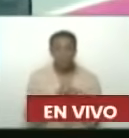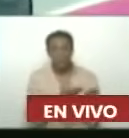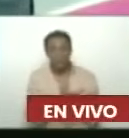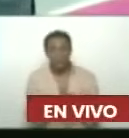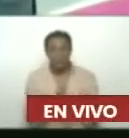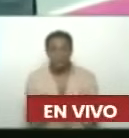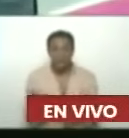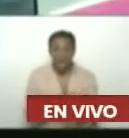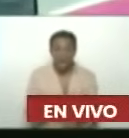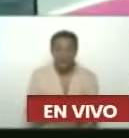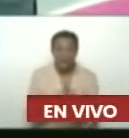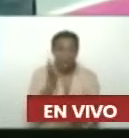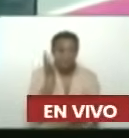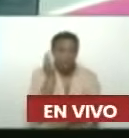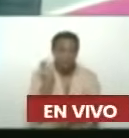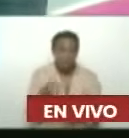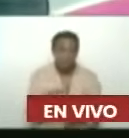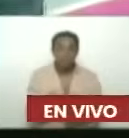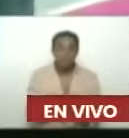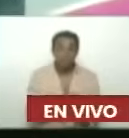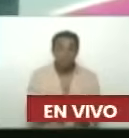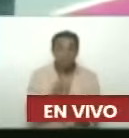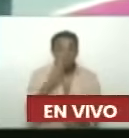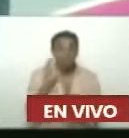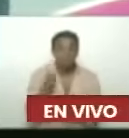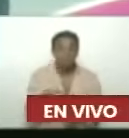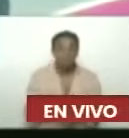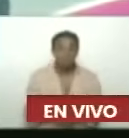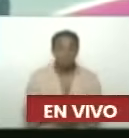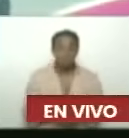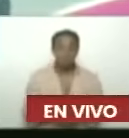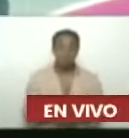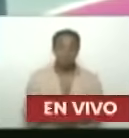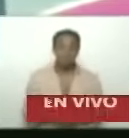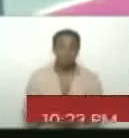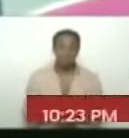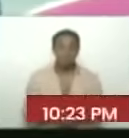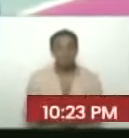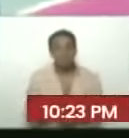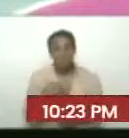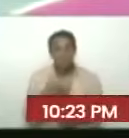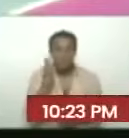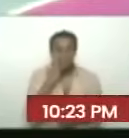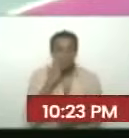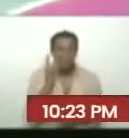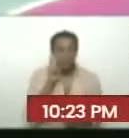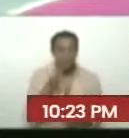está. ¿Y ella canta? Ella está, sí. Ella sí canta, ¿ves? Sí. ¿Eh? Ven la mamá para acá, ¿vale?